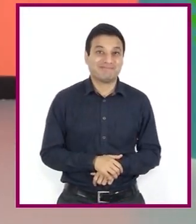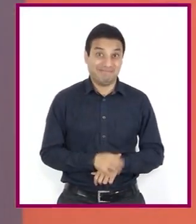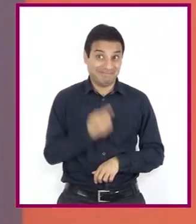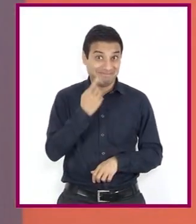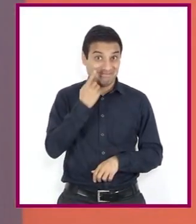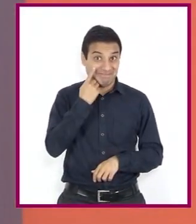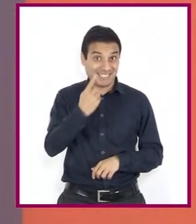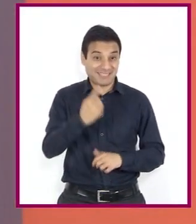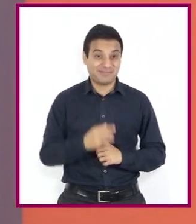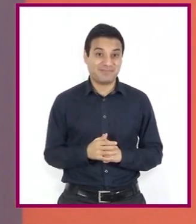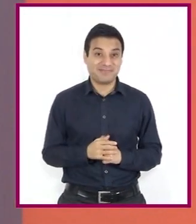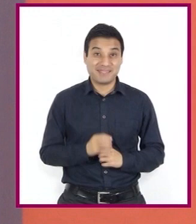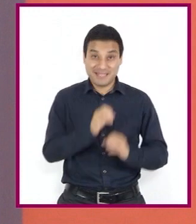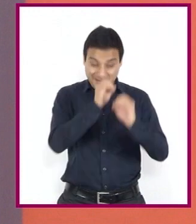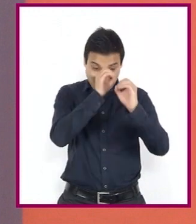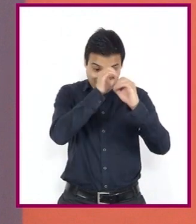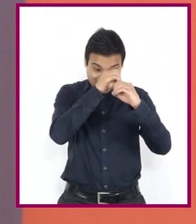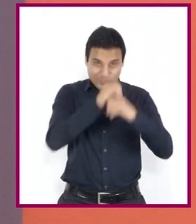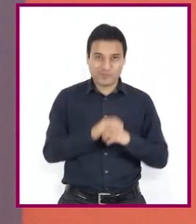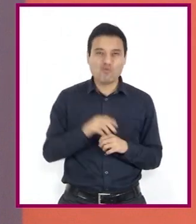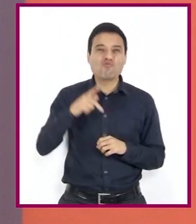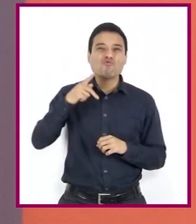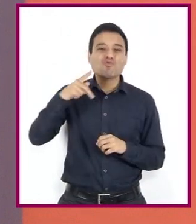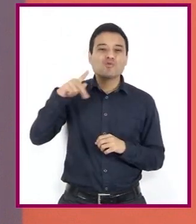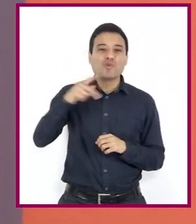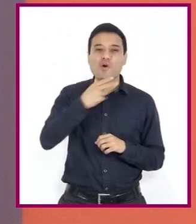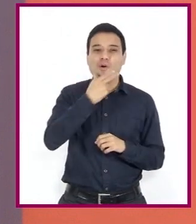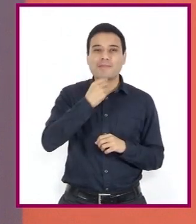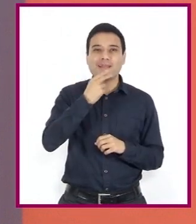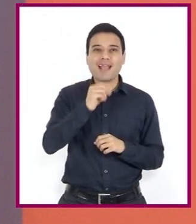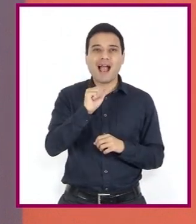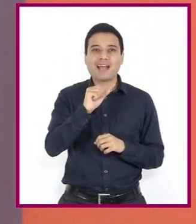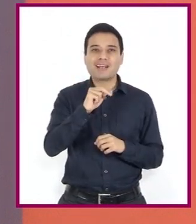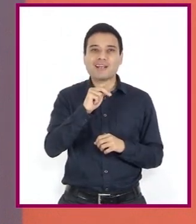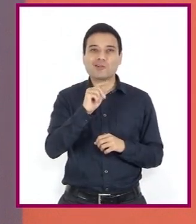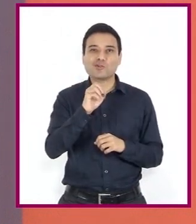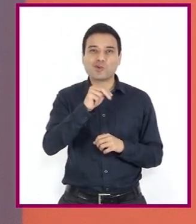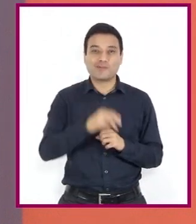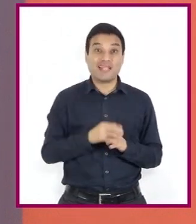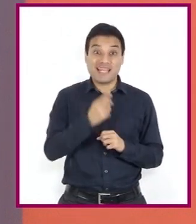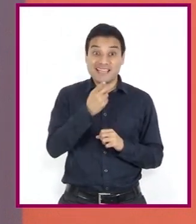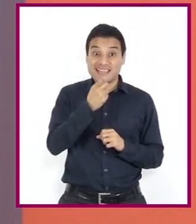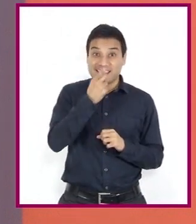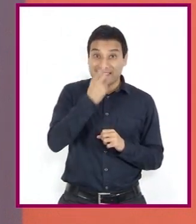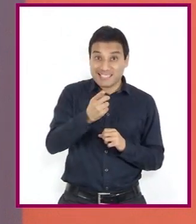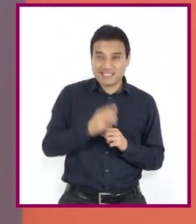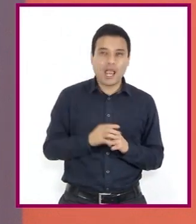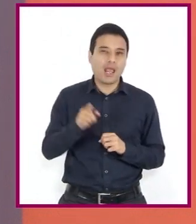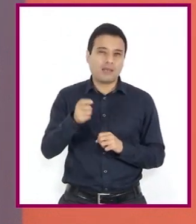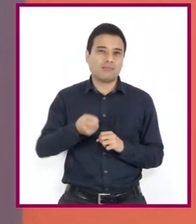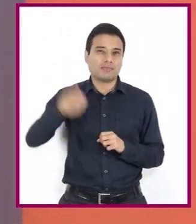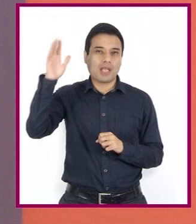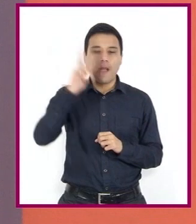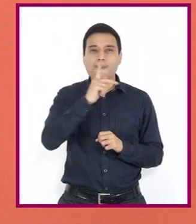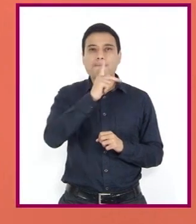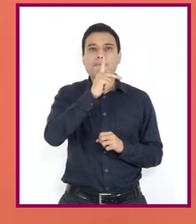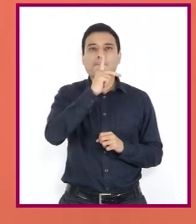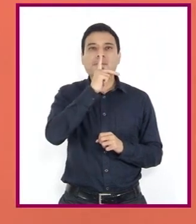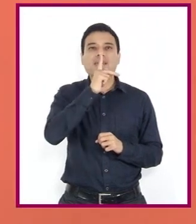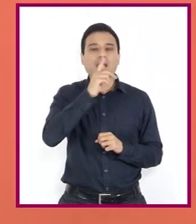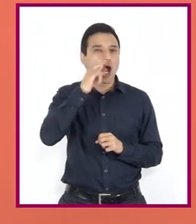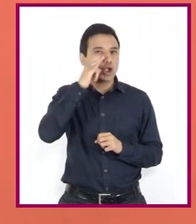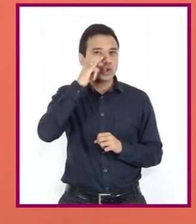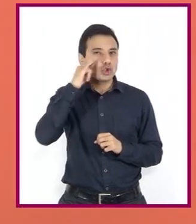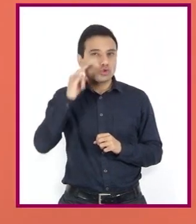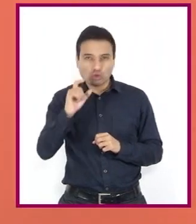Mire, el microscopio de Anton van Leeuwenhoek. Aquí dice que es considerado el padre de la microbiología.